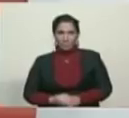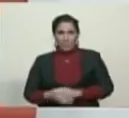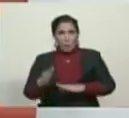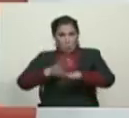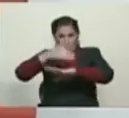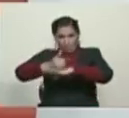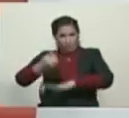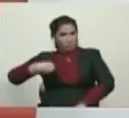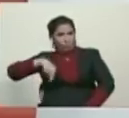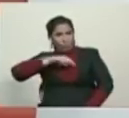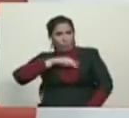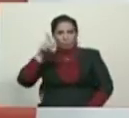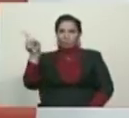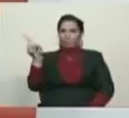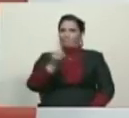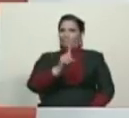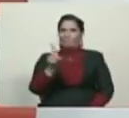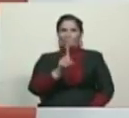nosotros.